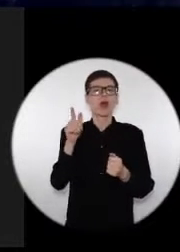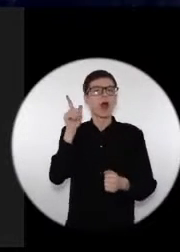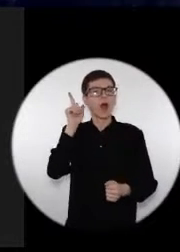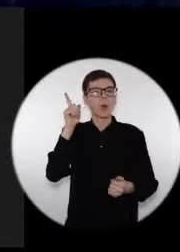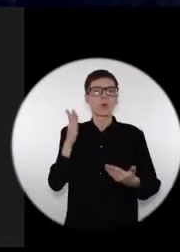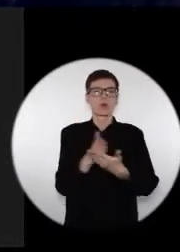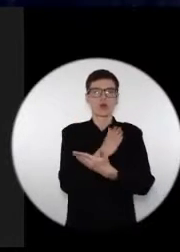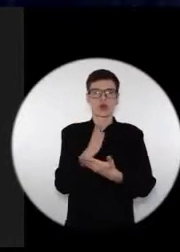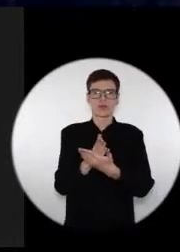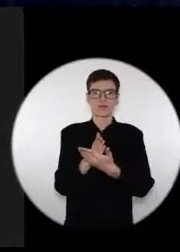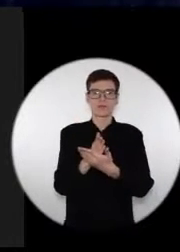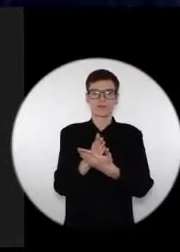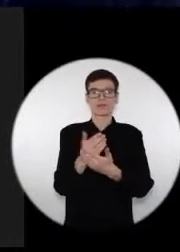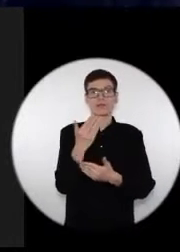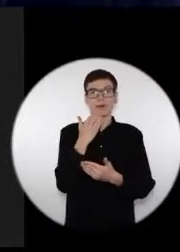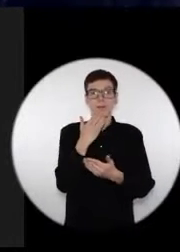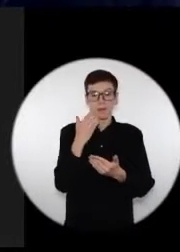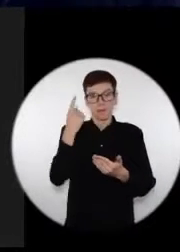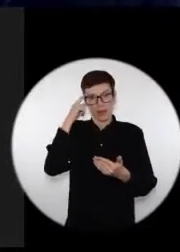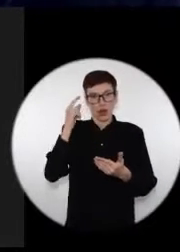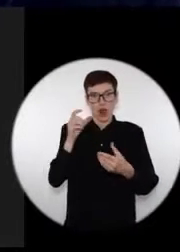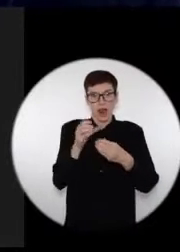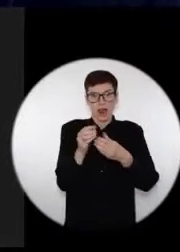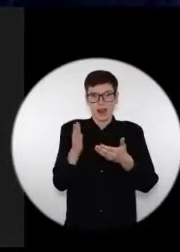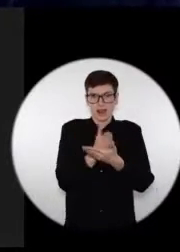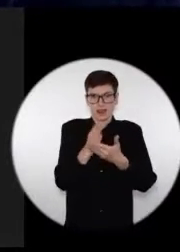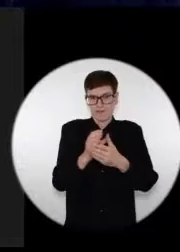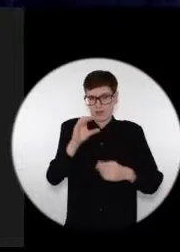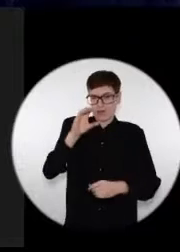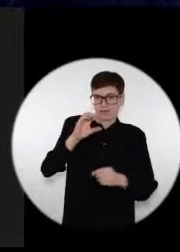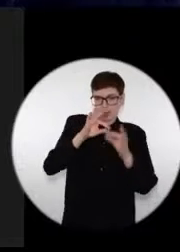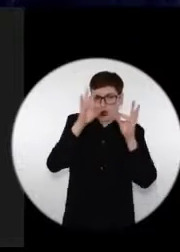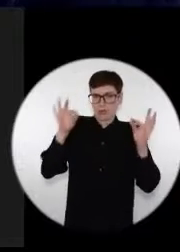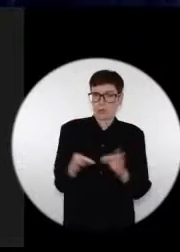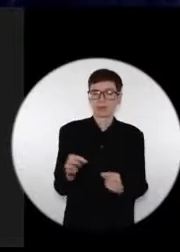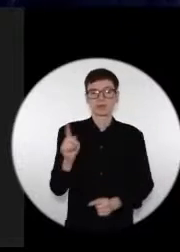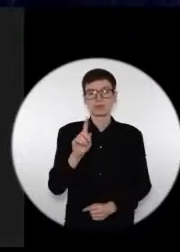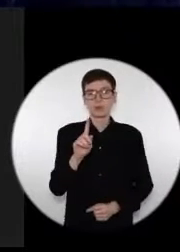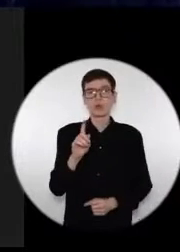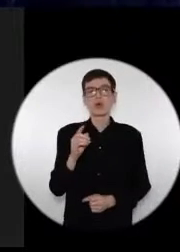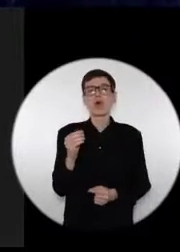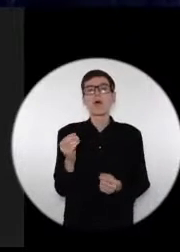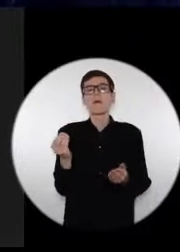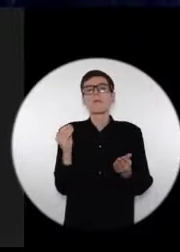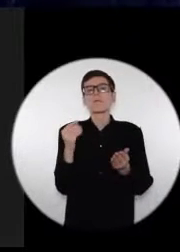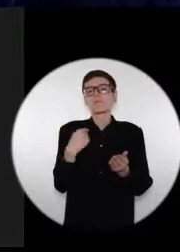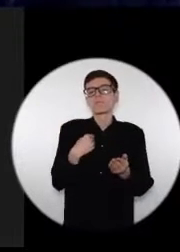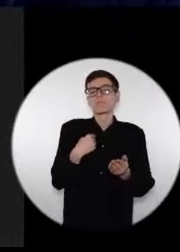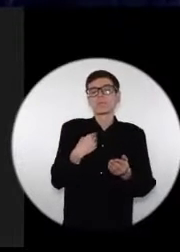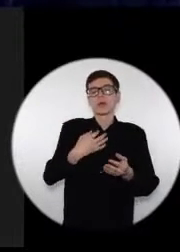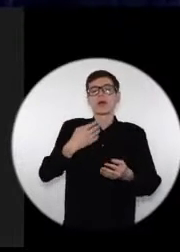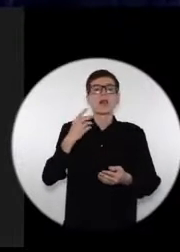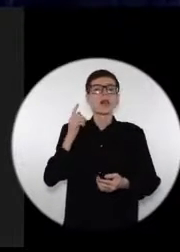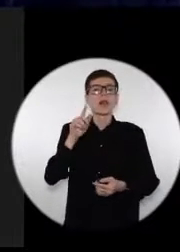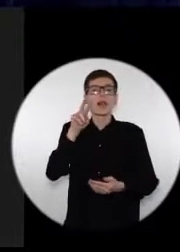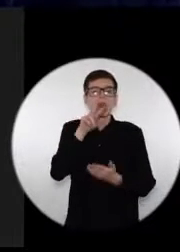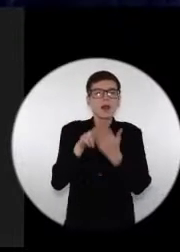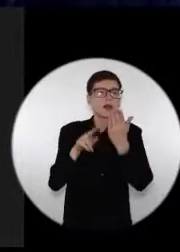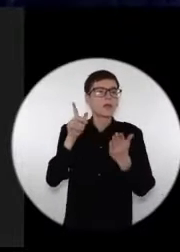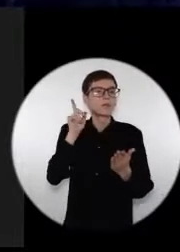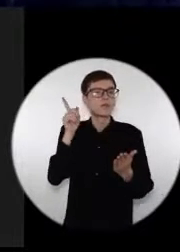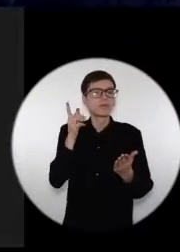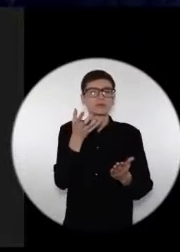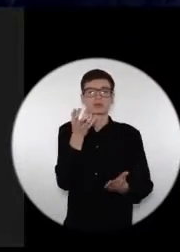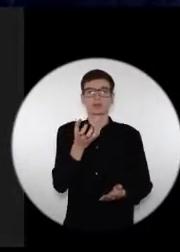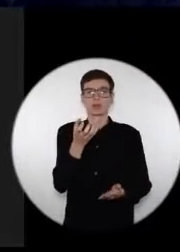más que lo que decía james de hacer audiolibros como equilibrios completos lo que nosotros hacemos son leer cuentos o